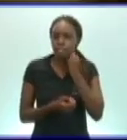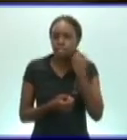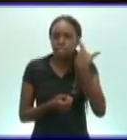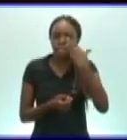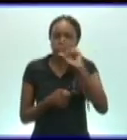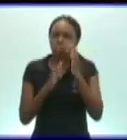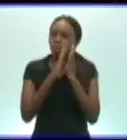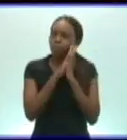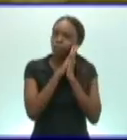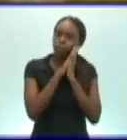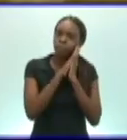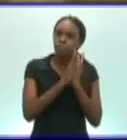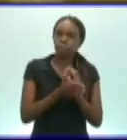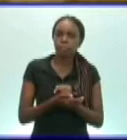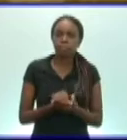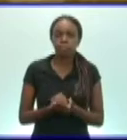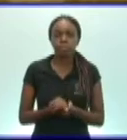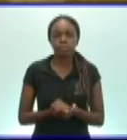acostar.